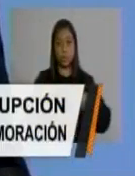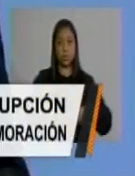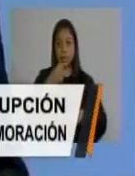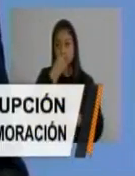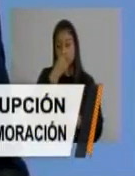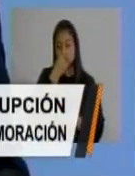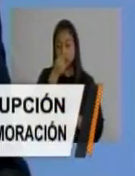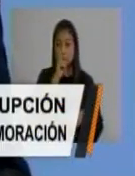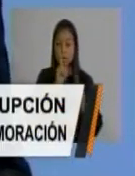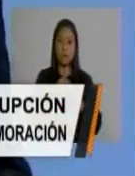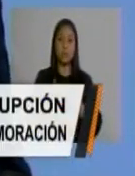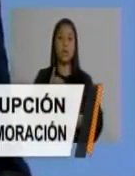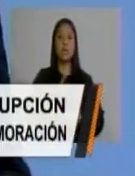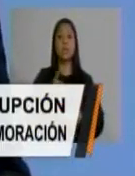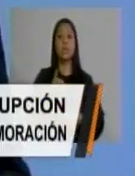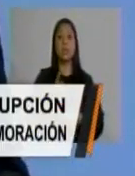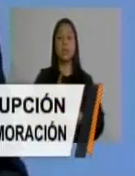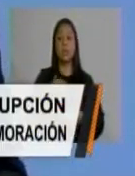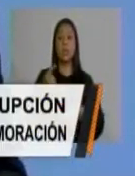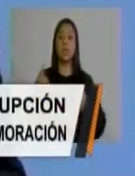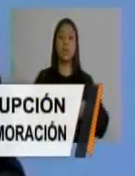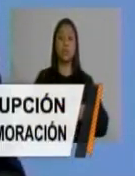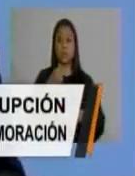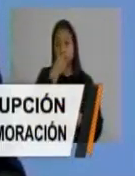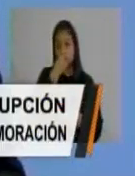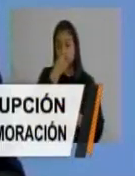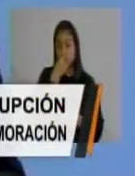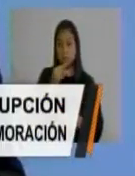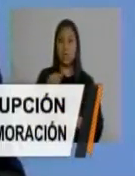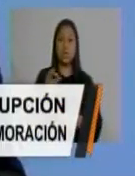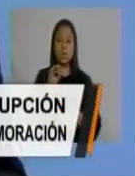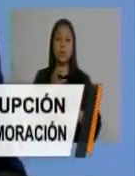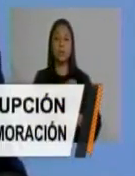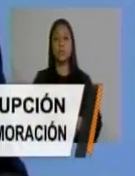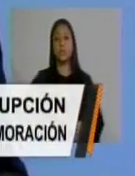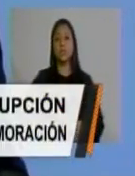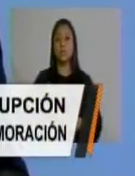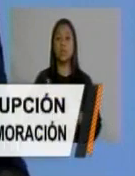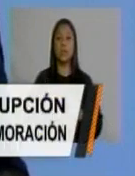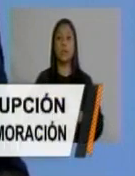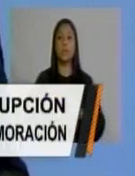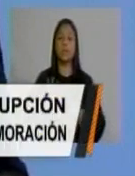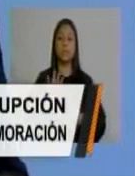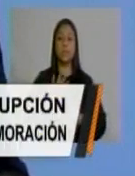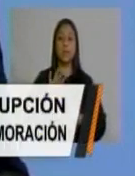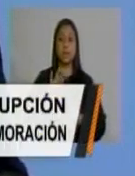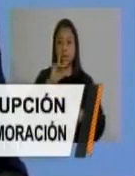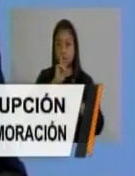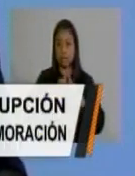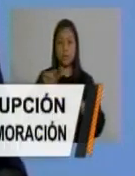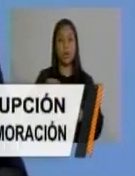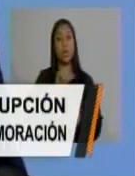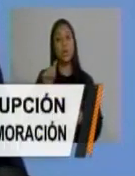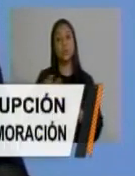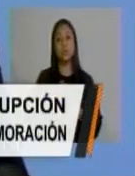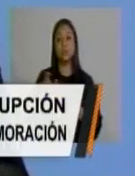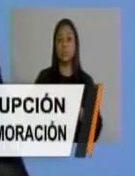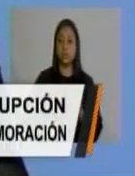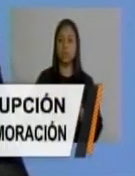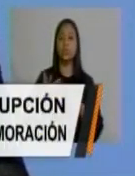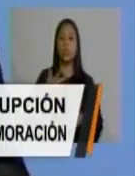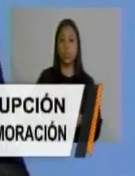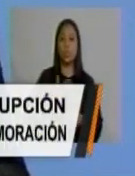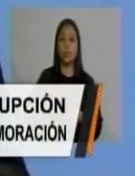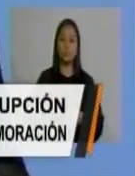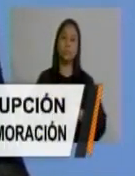la Interamericana contra la Corrupción de la Organización de Estados Americanos, entre otras convenciones de las cuales